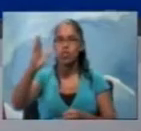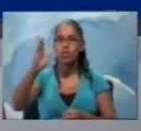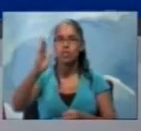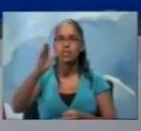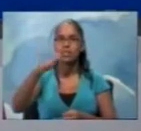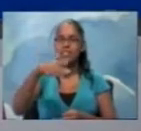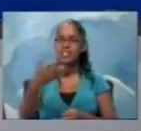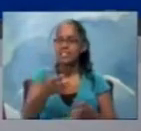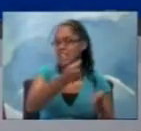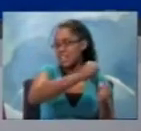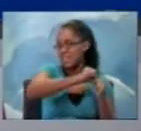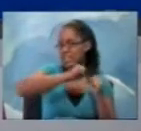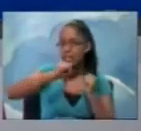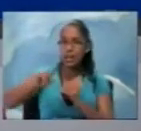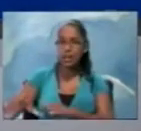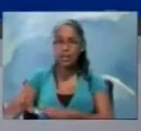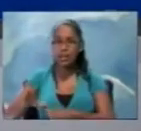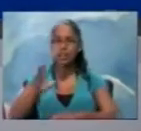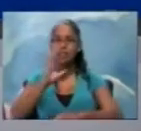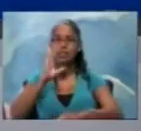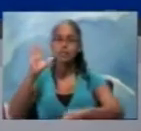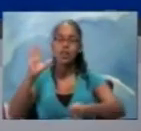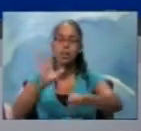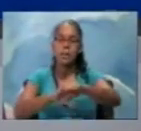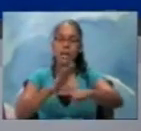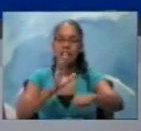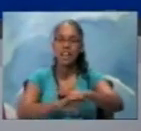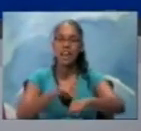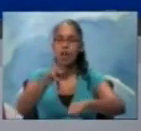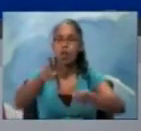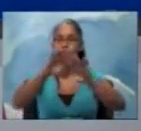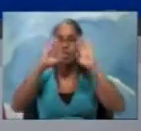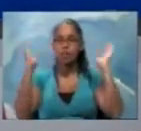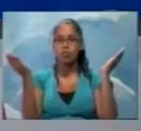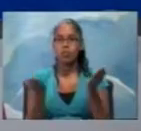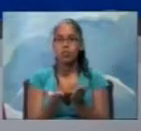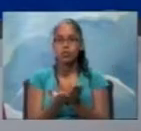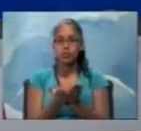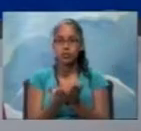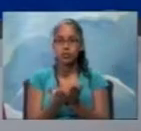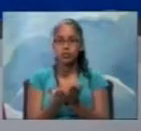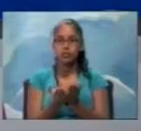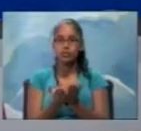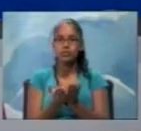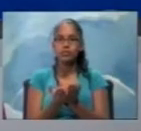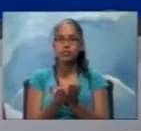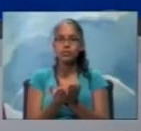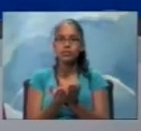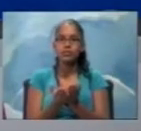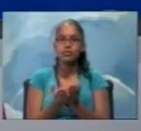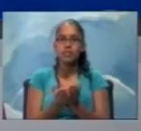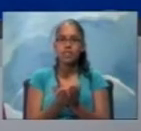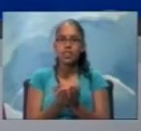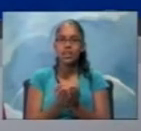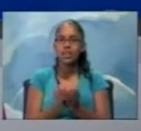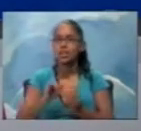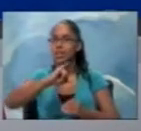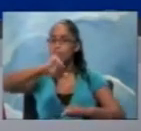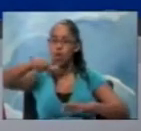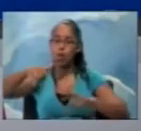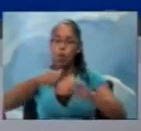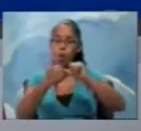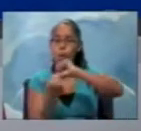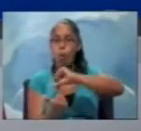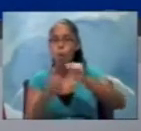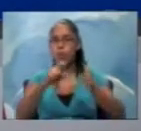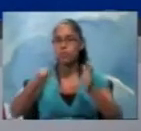que quita, los pecados del mundo. Juan presentó a Jesucristo